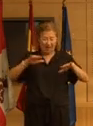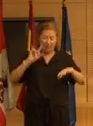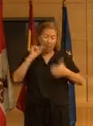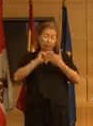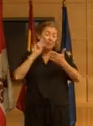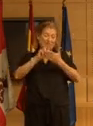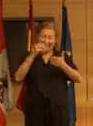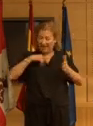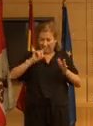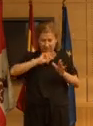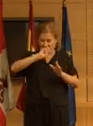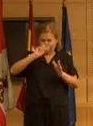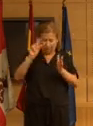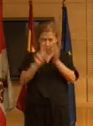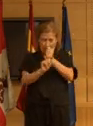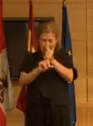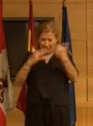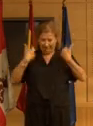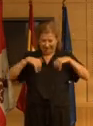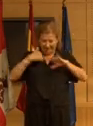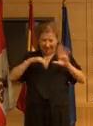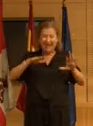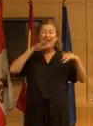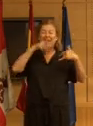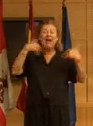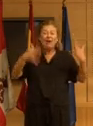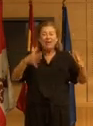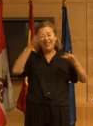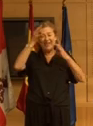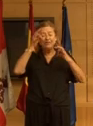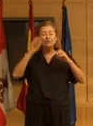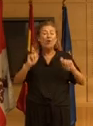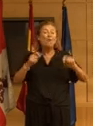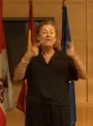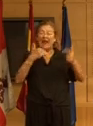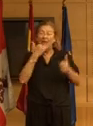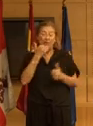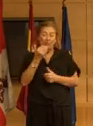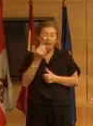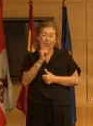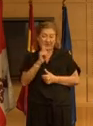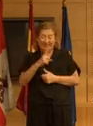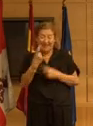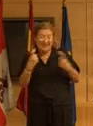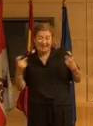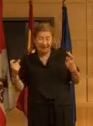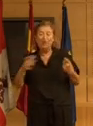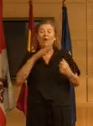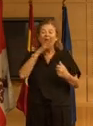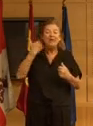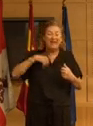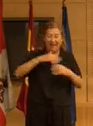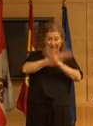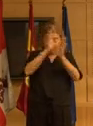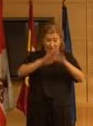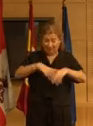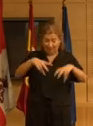vista. Hoy en día, cuidar con sujeciones es algo innecesario, es algo que técnicamente está